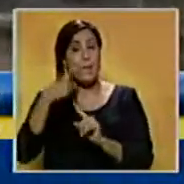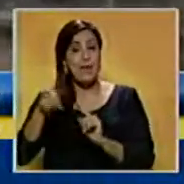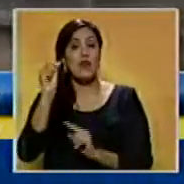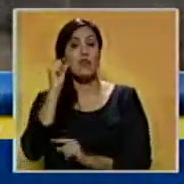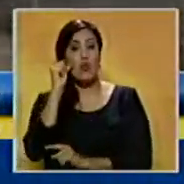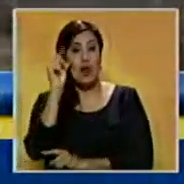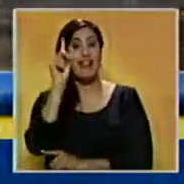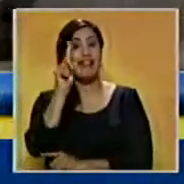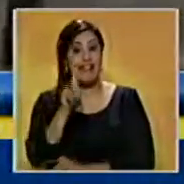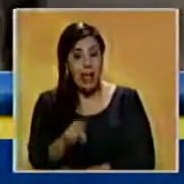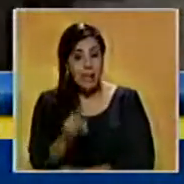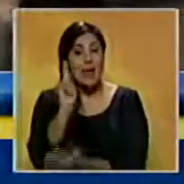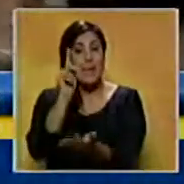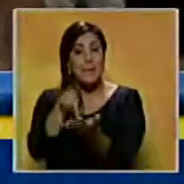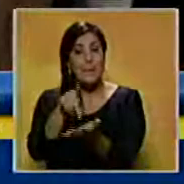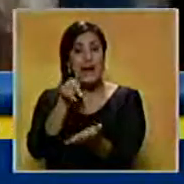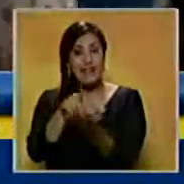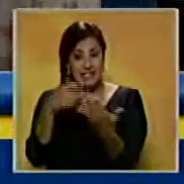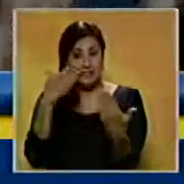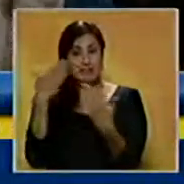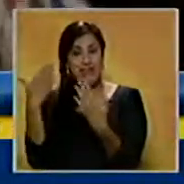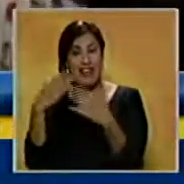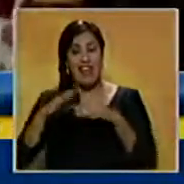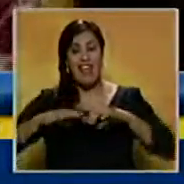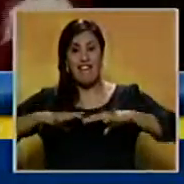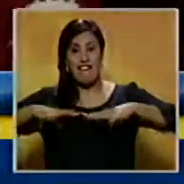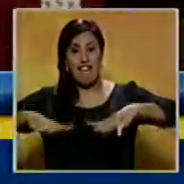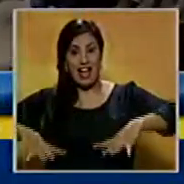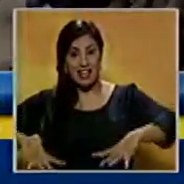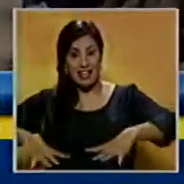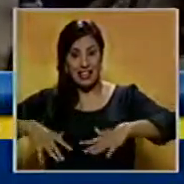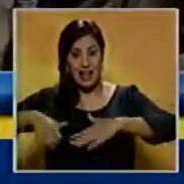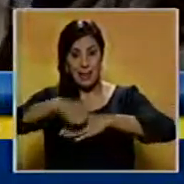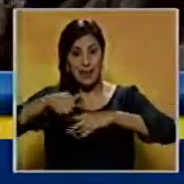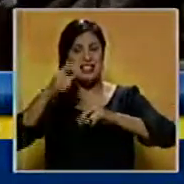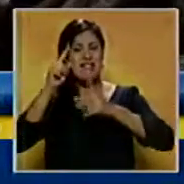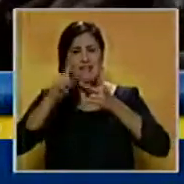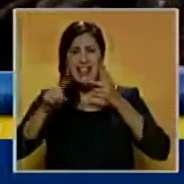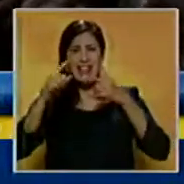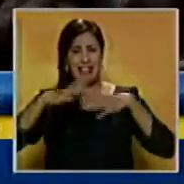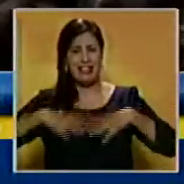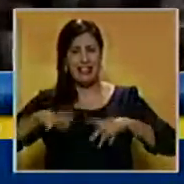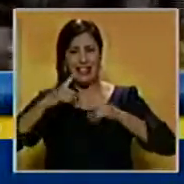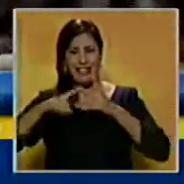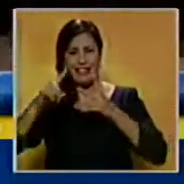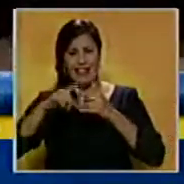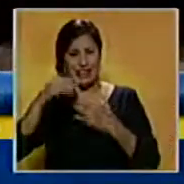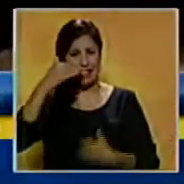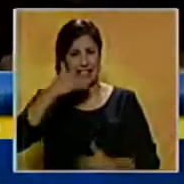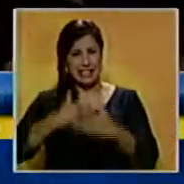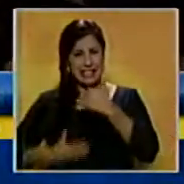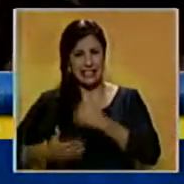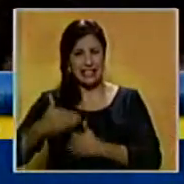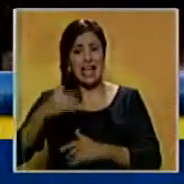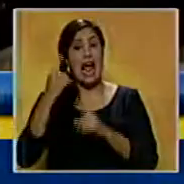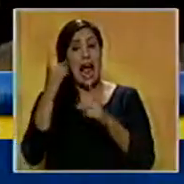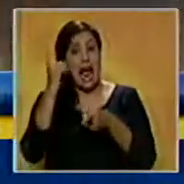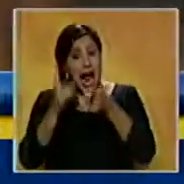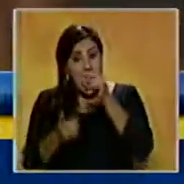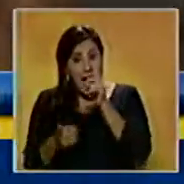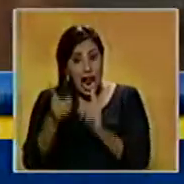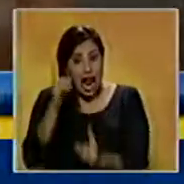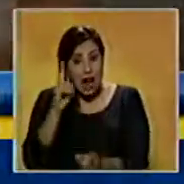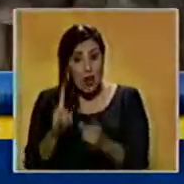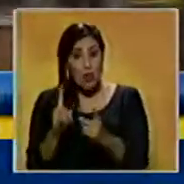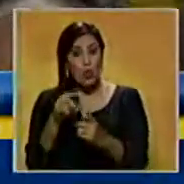mujeres también participaron en el evento luciendo faldas plisadas y mini vestidos de línea. Algunas prendas estuvieron decoradas con